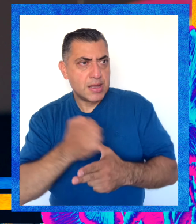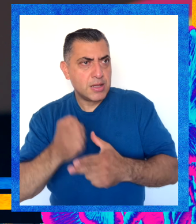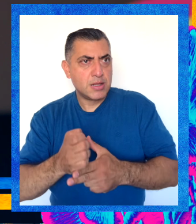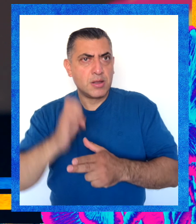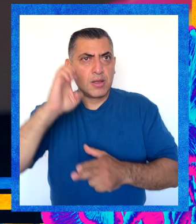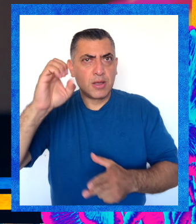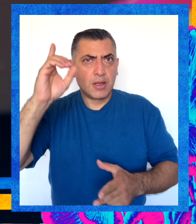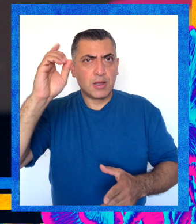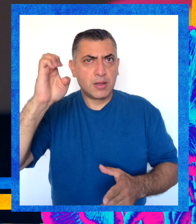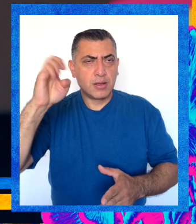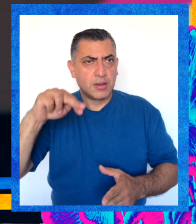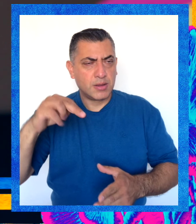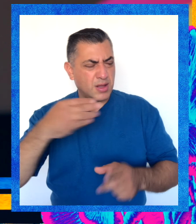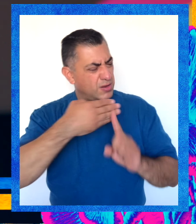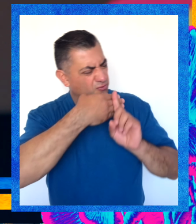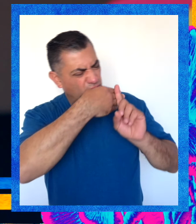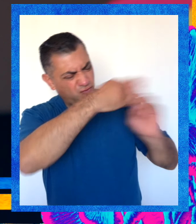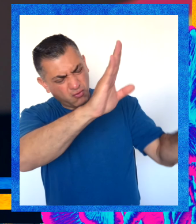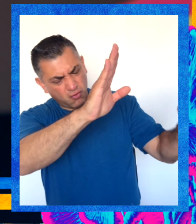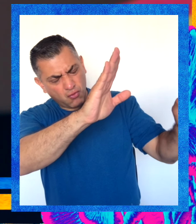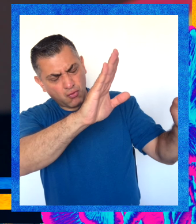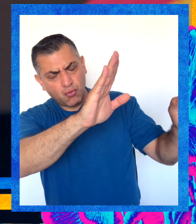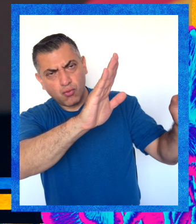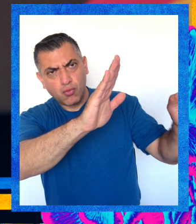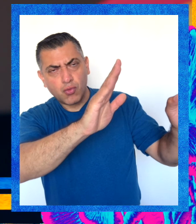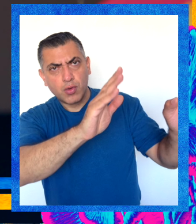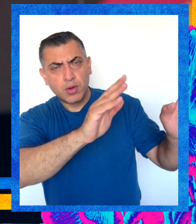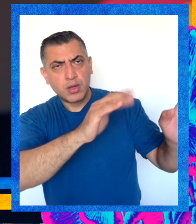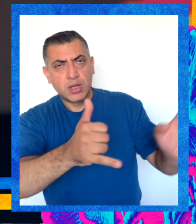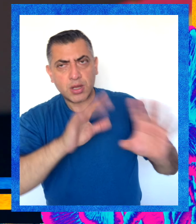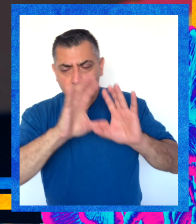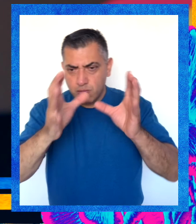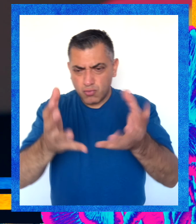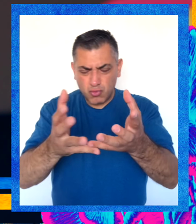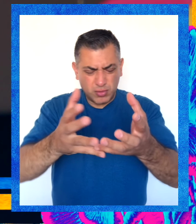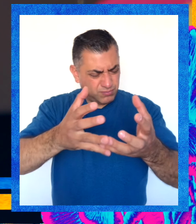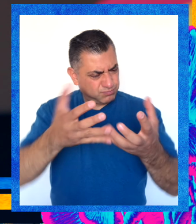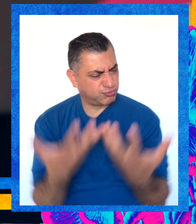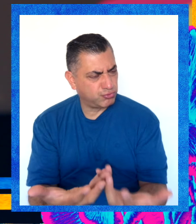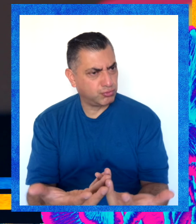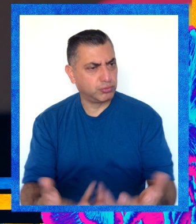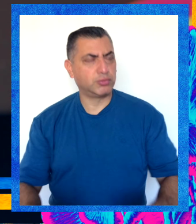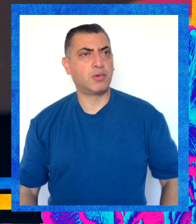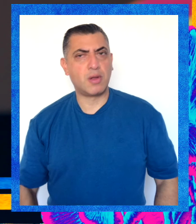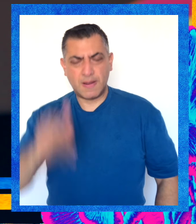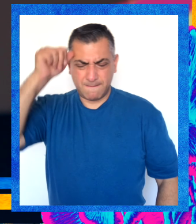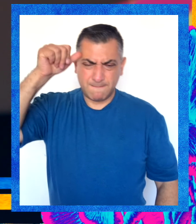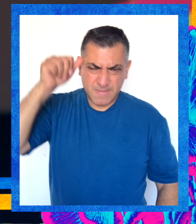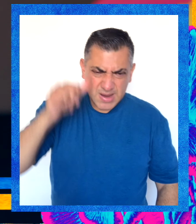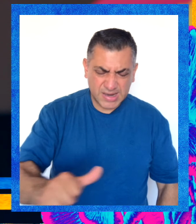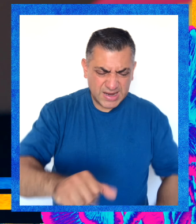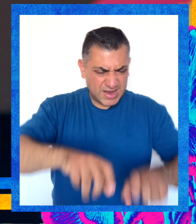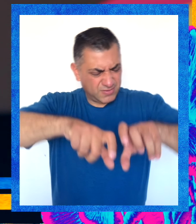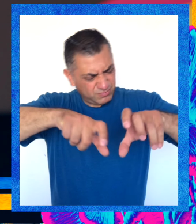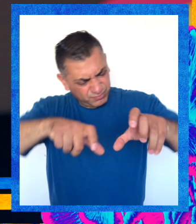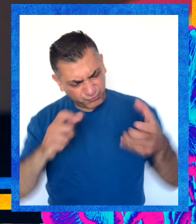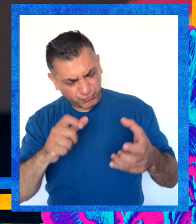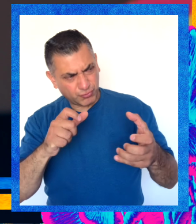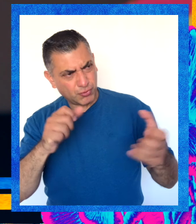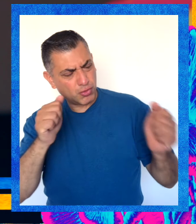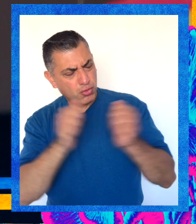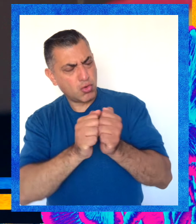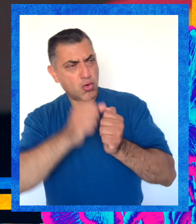solamente aventaron al hombre de la presencia de dios y obviamente el mundo se rompió para siempre el pecado de ellos cortó su